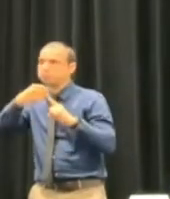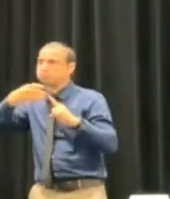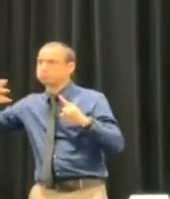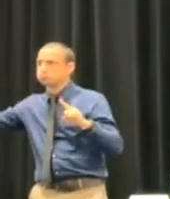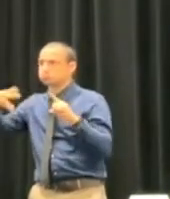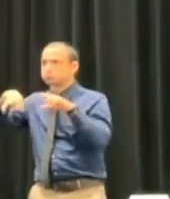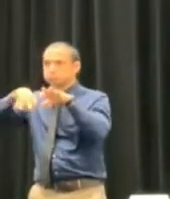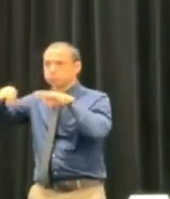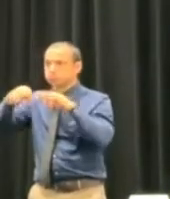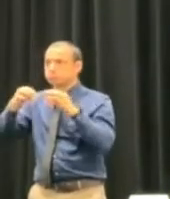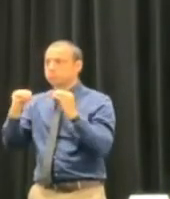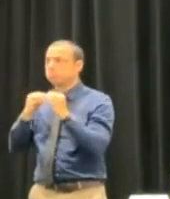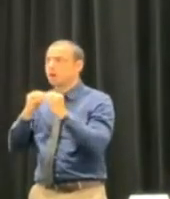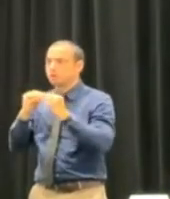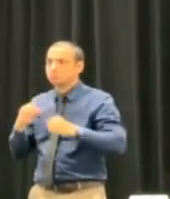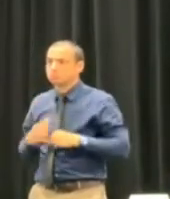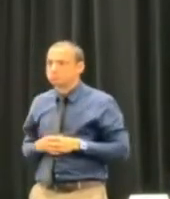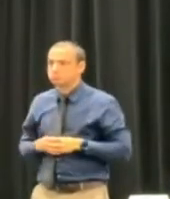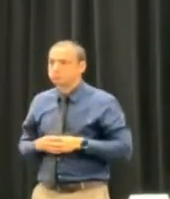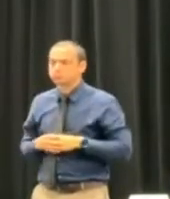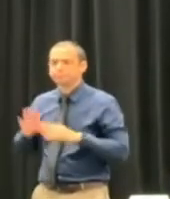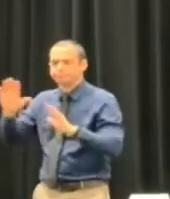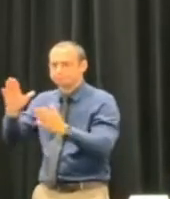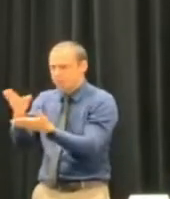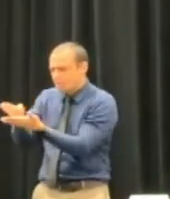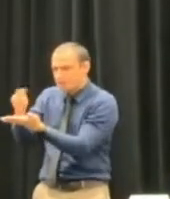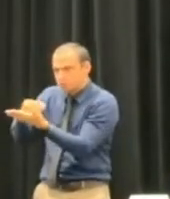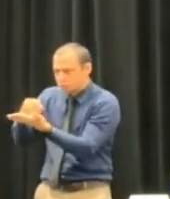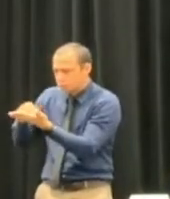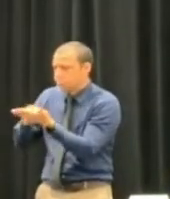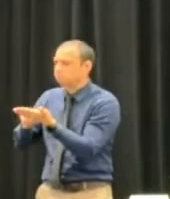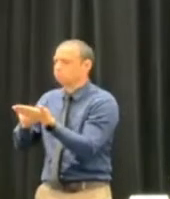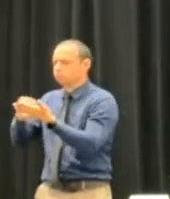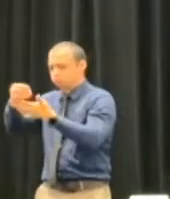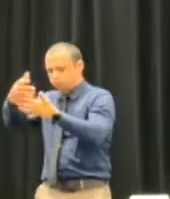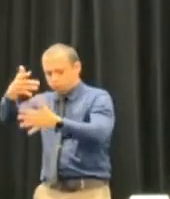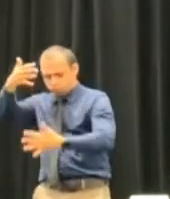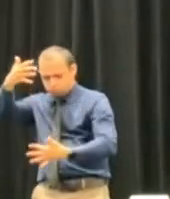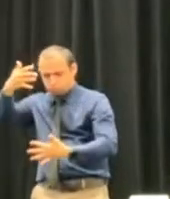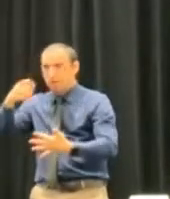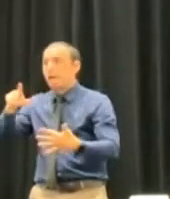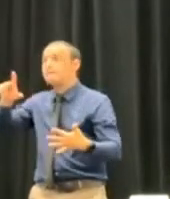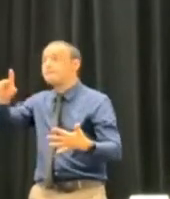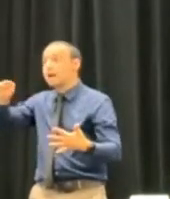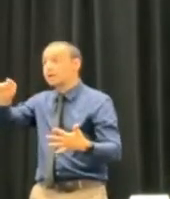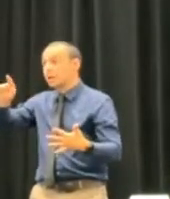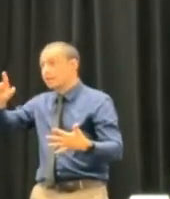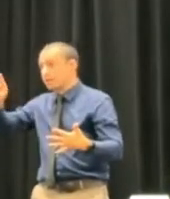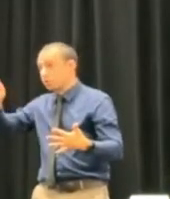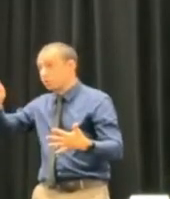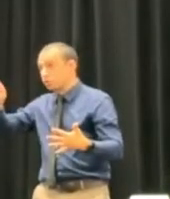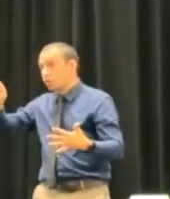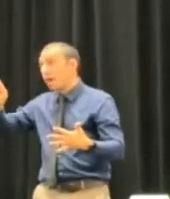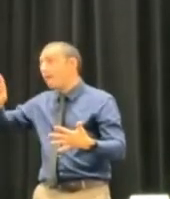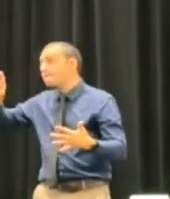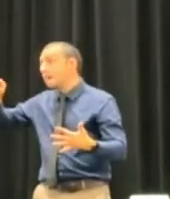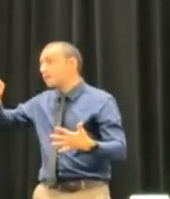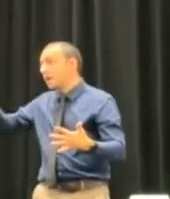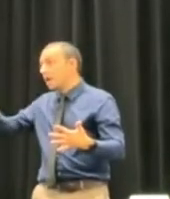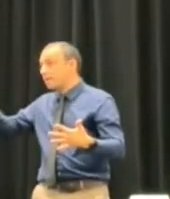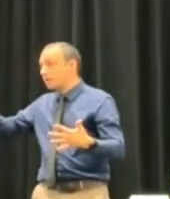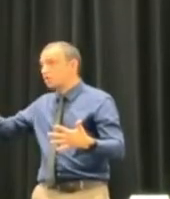de analizar el presupuesto que será para el año fiscal 2010 y 1 2022 acaba de